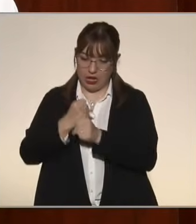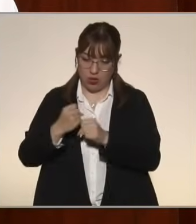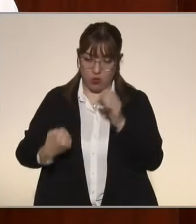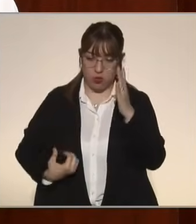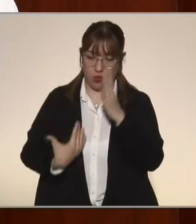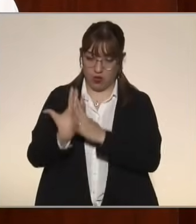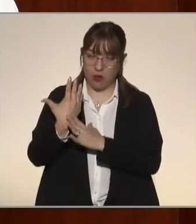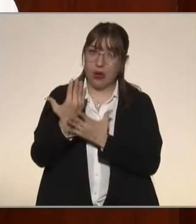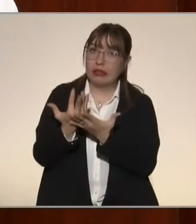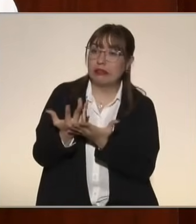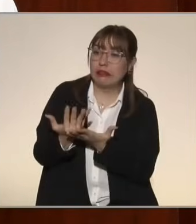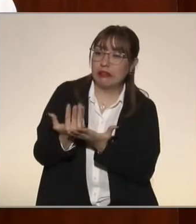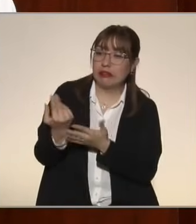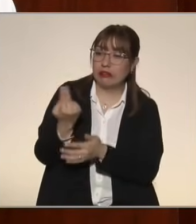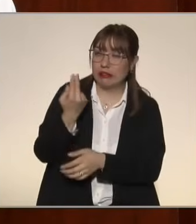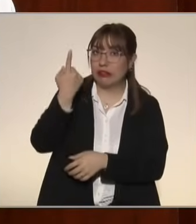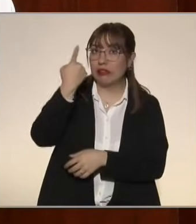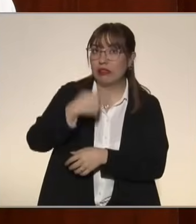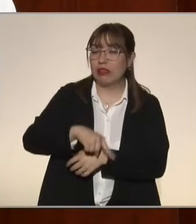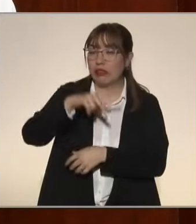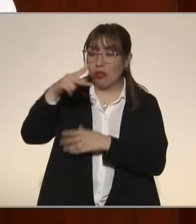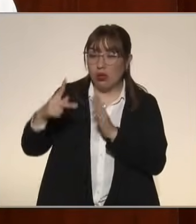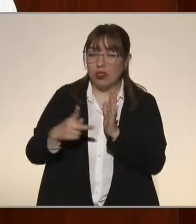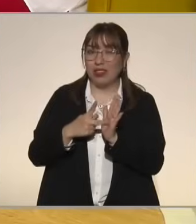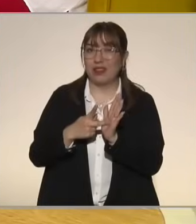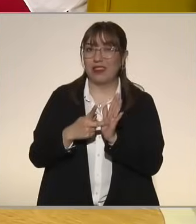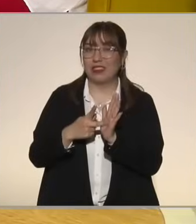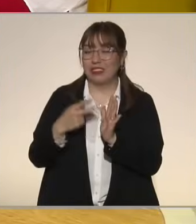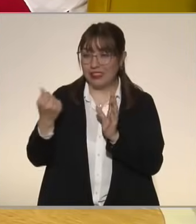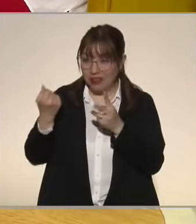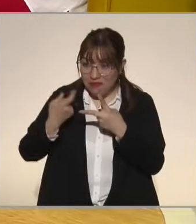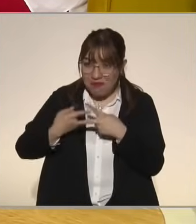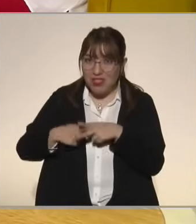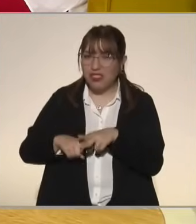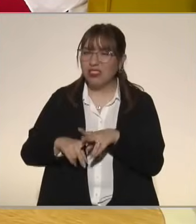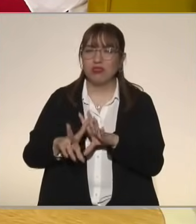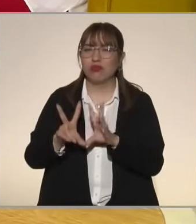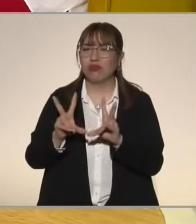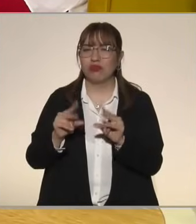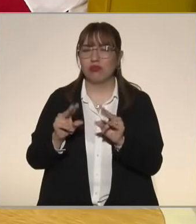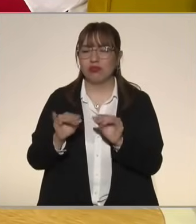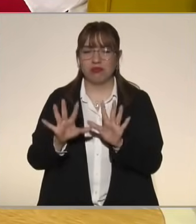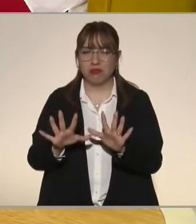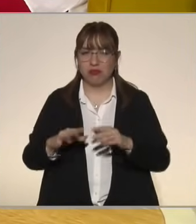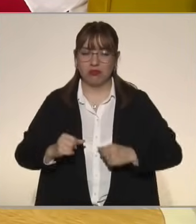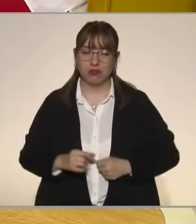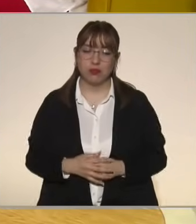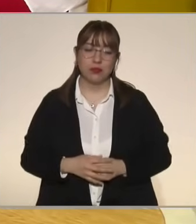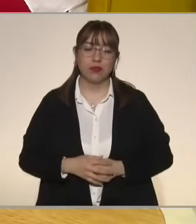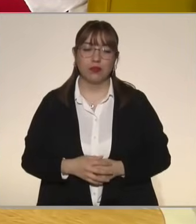un duelo o para que te vuelva a doler cierta cuestión. Retomo tantito